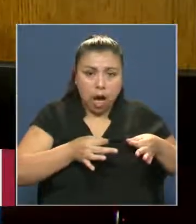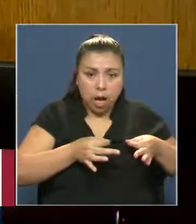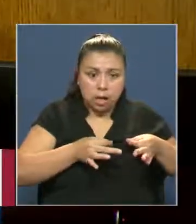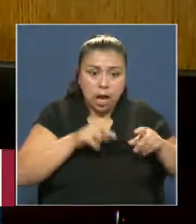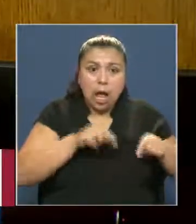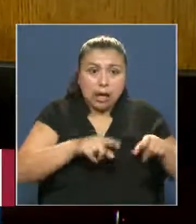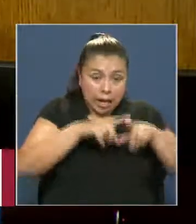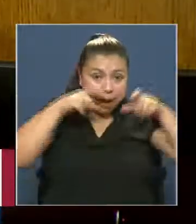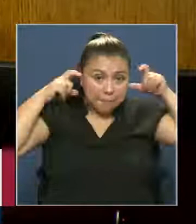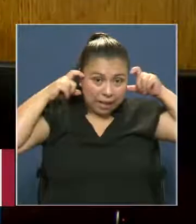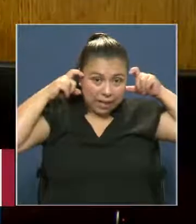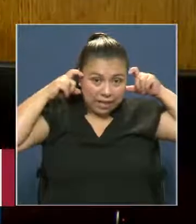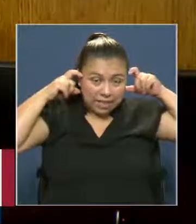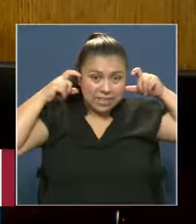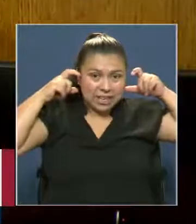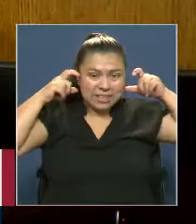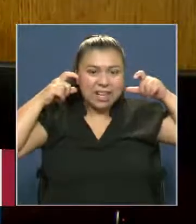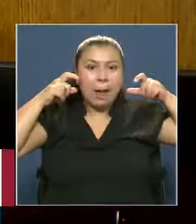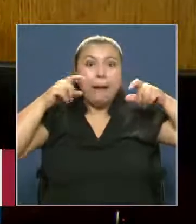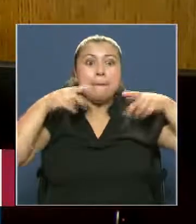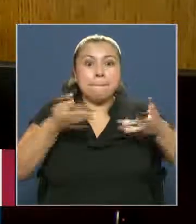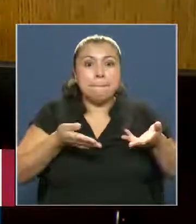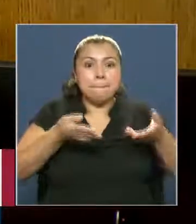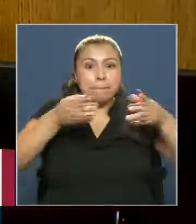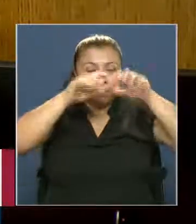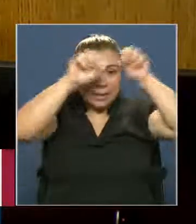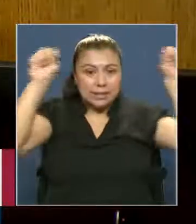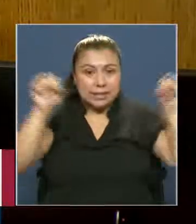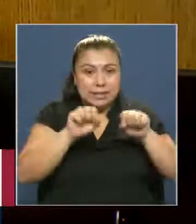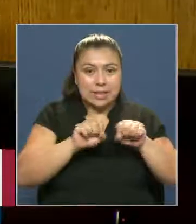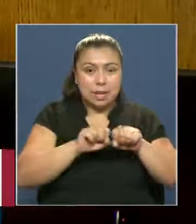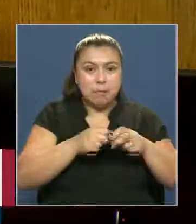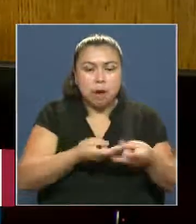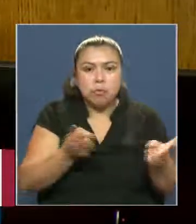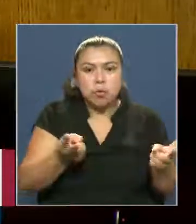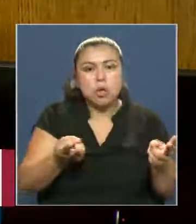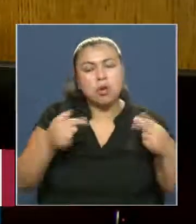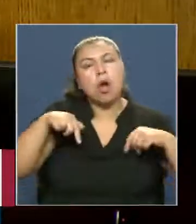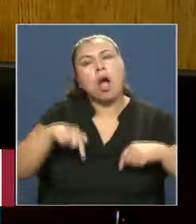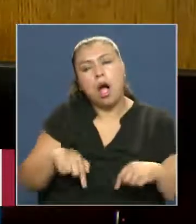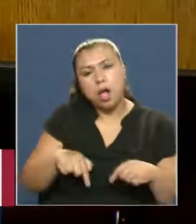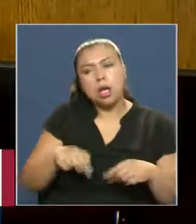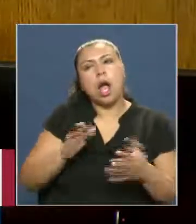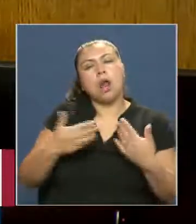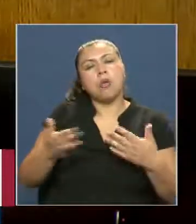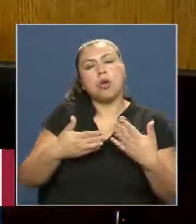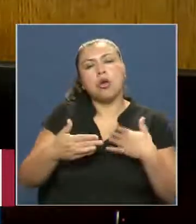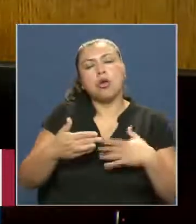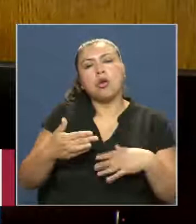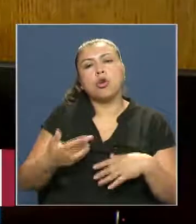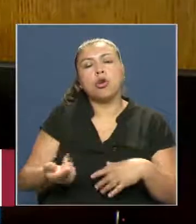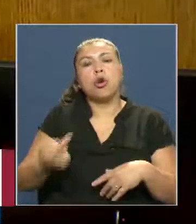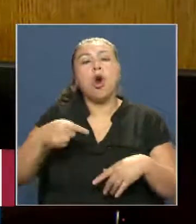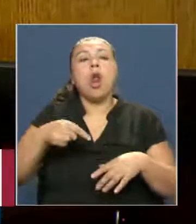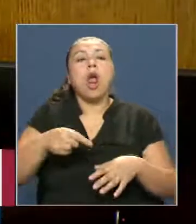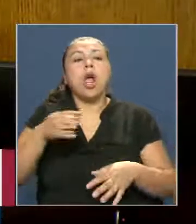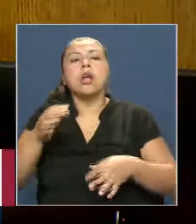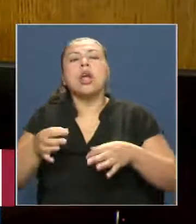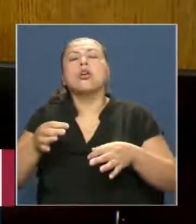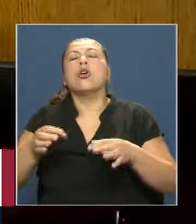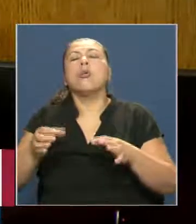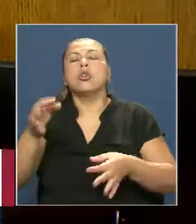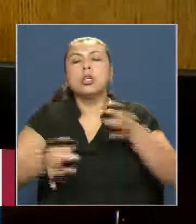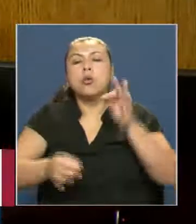salud público, seguramente habría habido aquí quienes nos llevaran al Tribunal Constitucional.